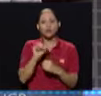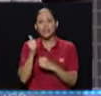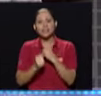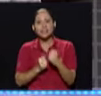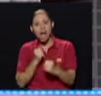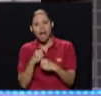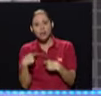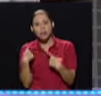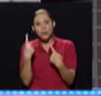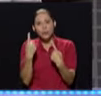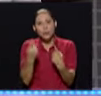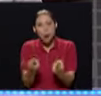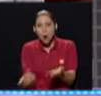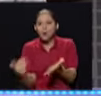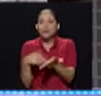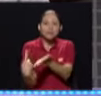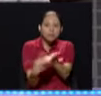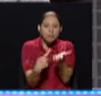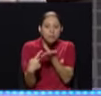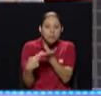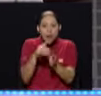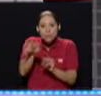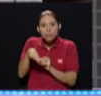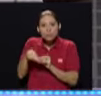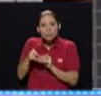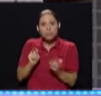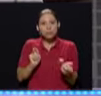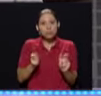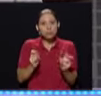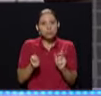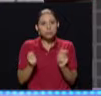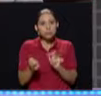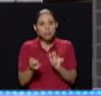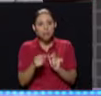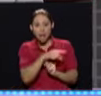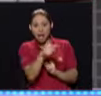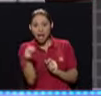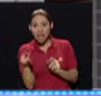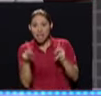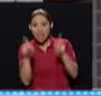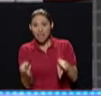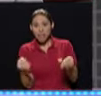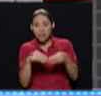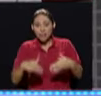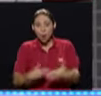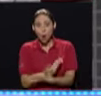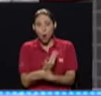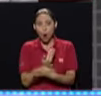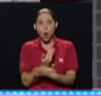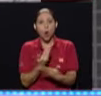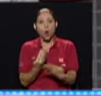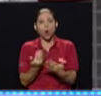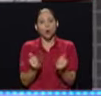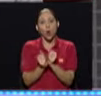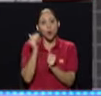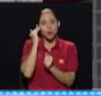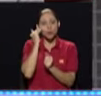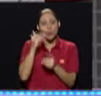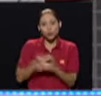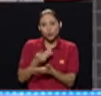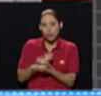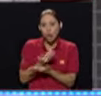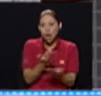años. Y ahí se van tomando nuevos acuerdos. Inclusive se va integrando a estas comisiones gente más joven, con nuevos conocimientos. Que se combina con la